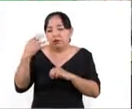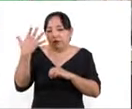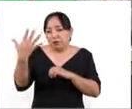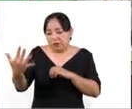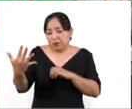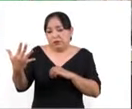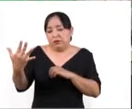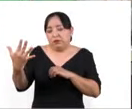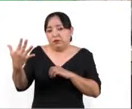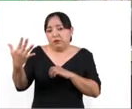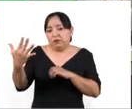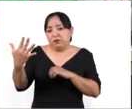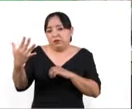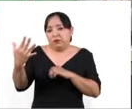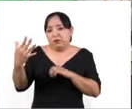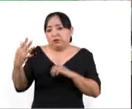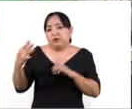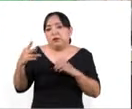media asta.